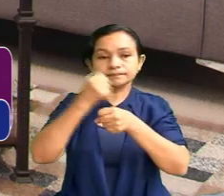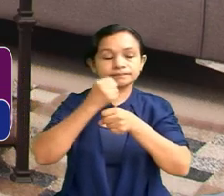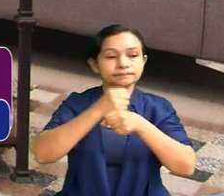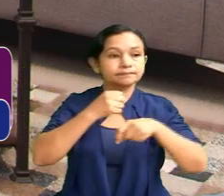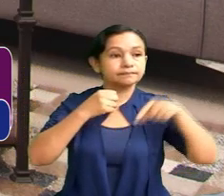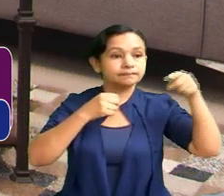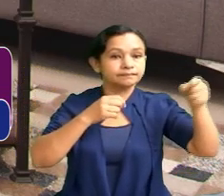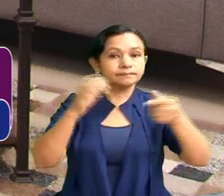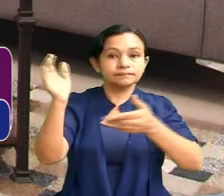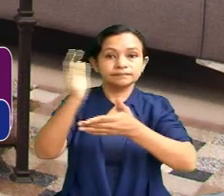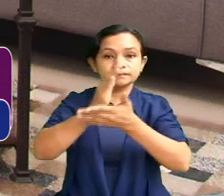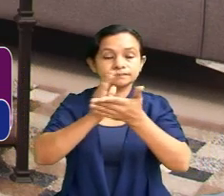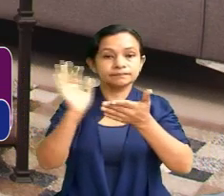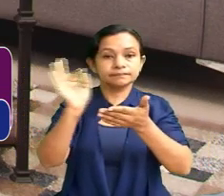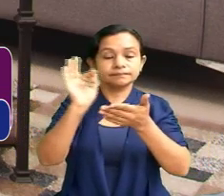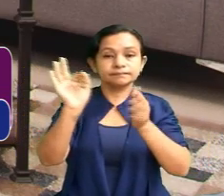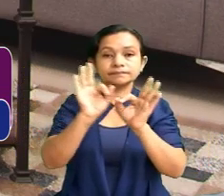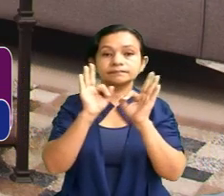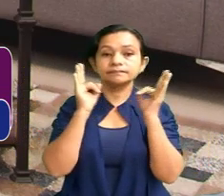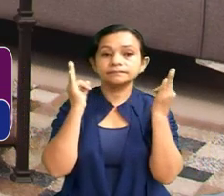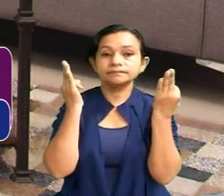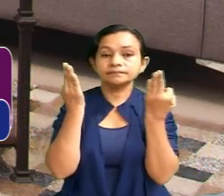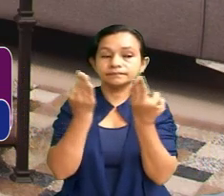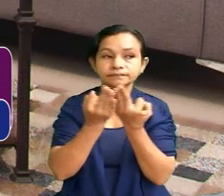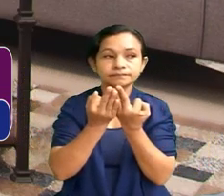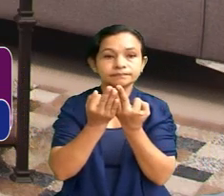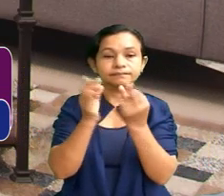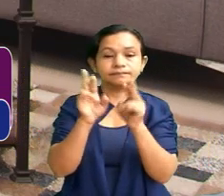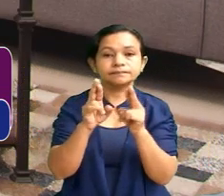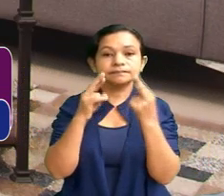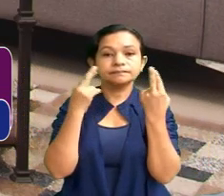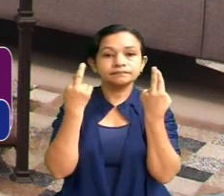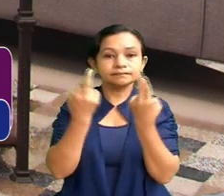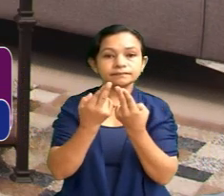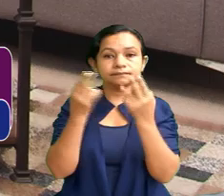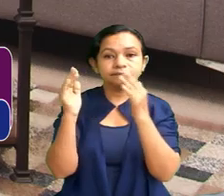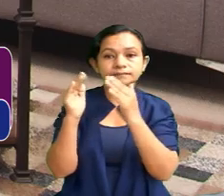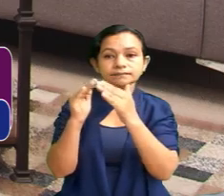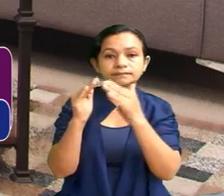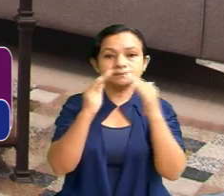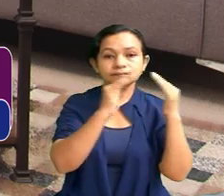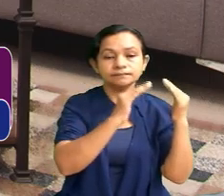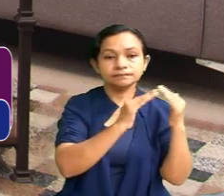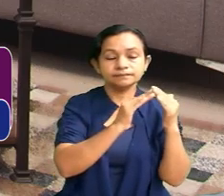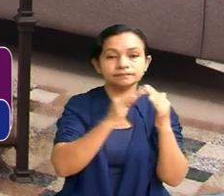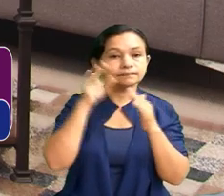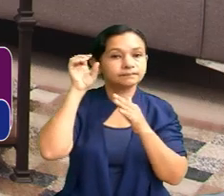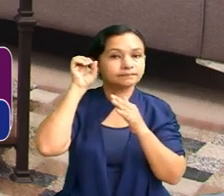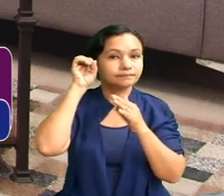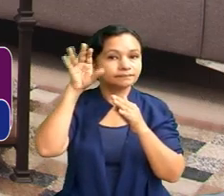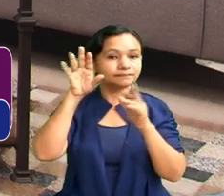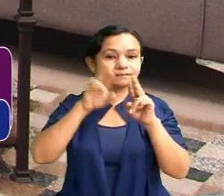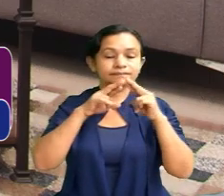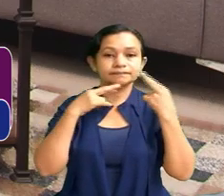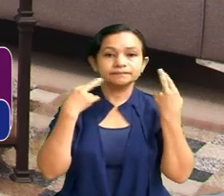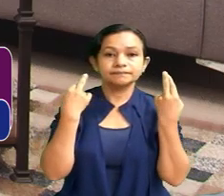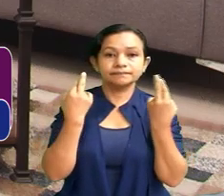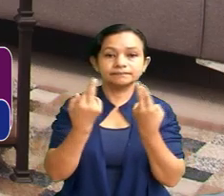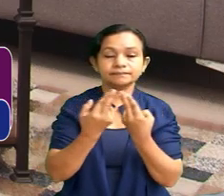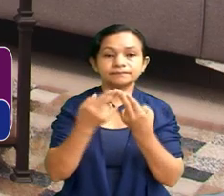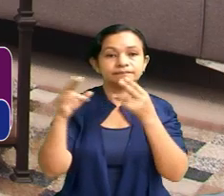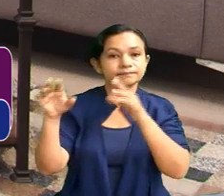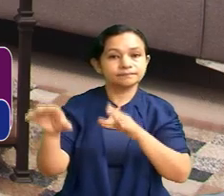son momentos que la familia aprovecha y se reúnen en sus casas o se reúnen en un sitio turístico específico verdad para